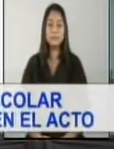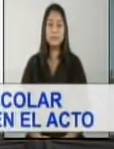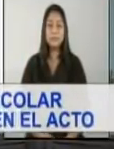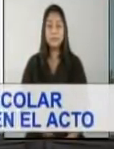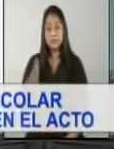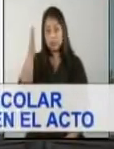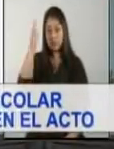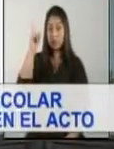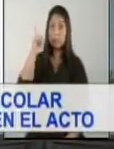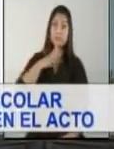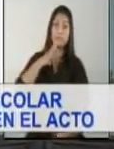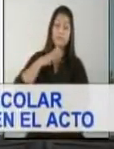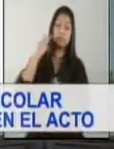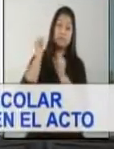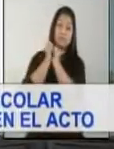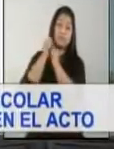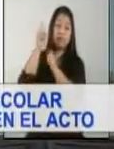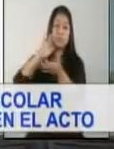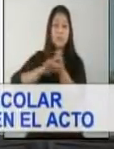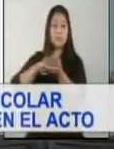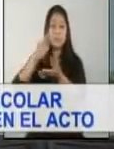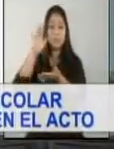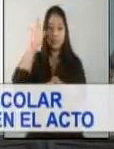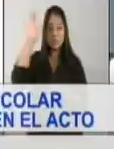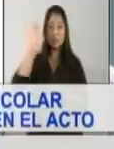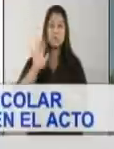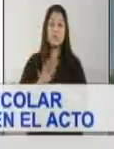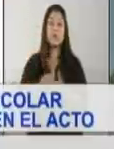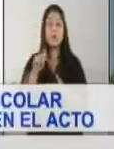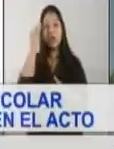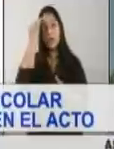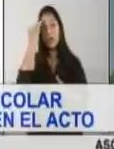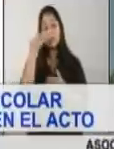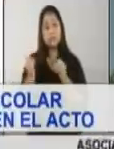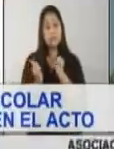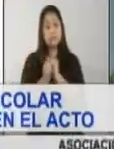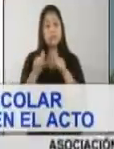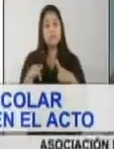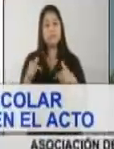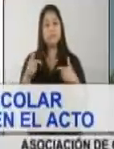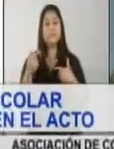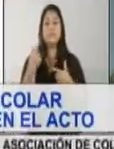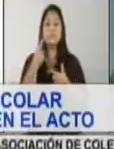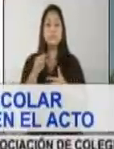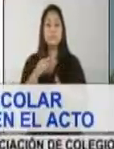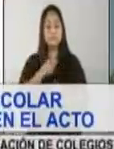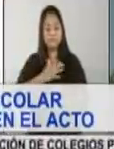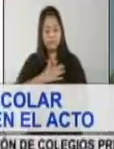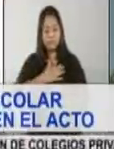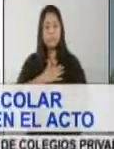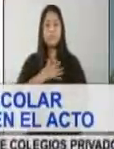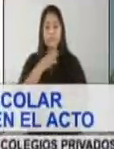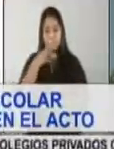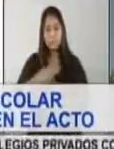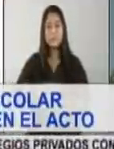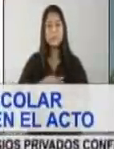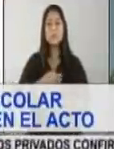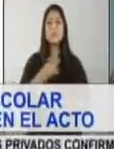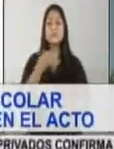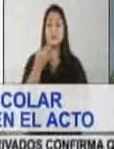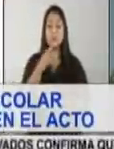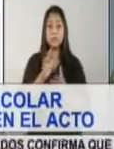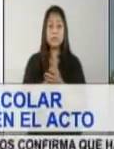Dios lo tenga en su gloria. Gracias por acompañarme en este muy sincero, señora,